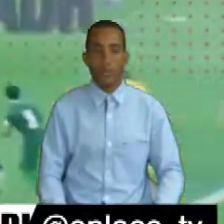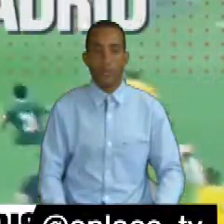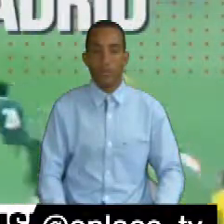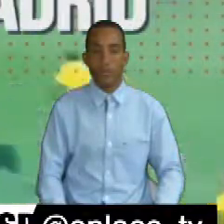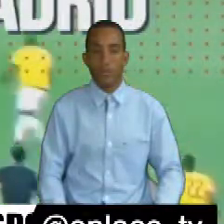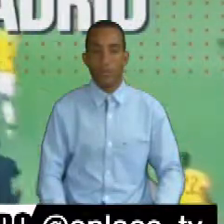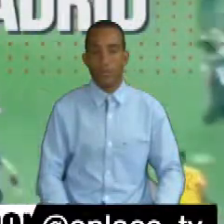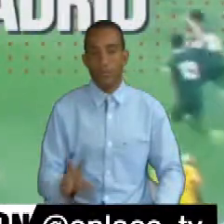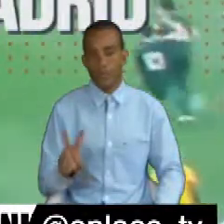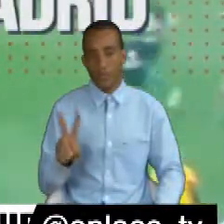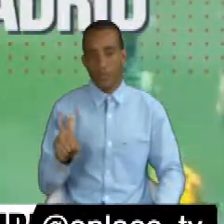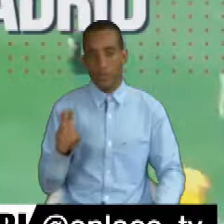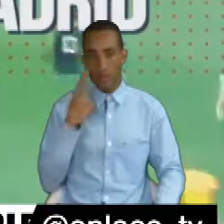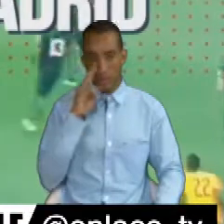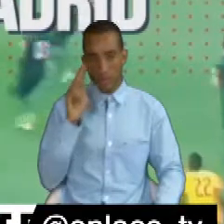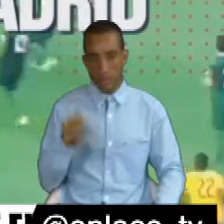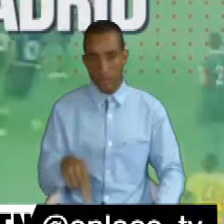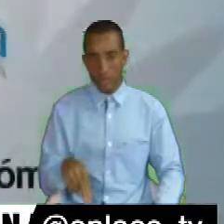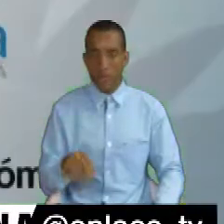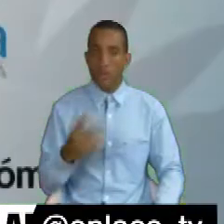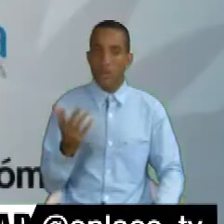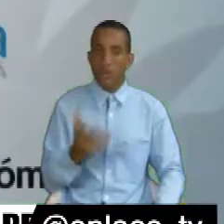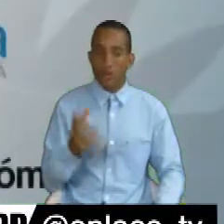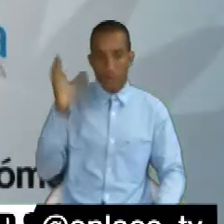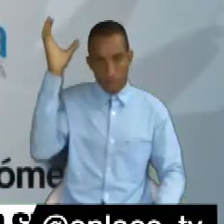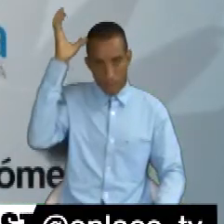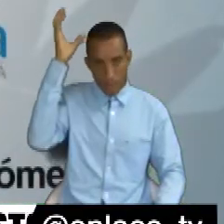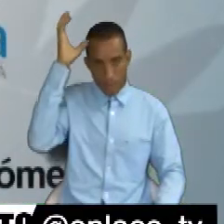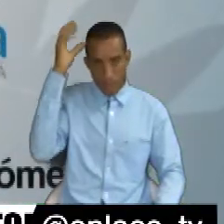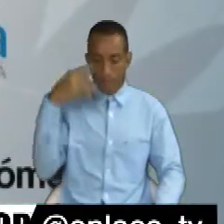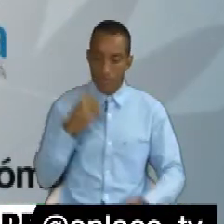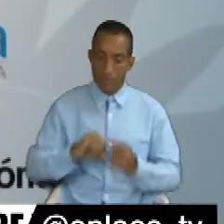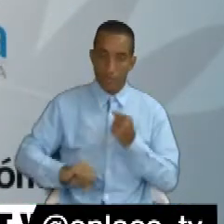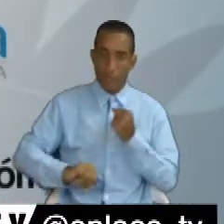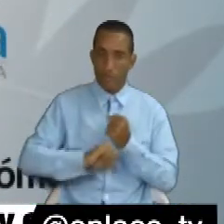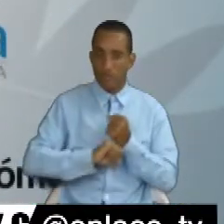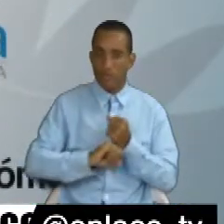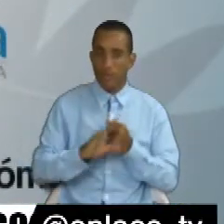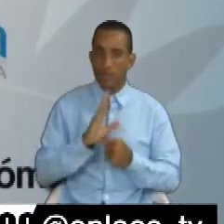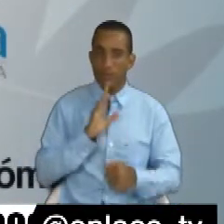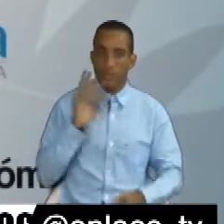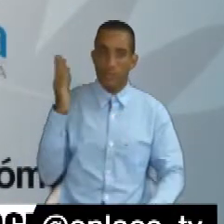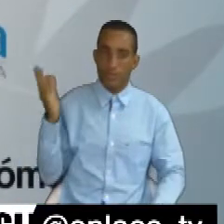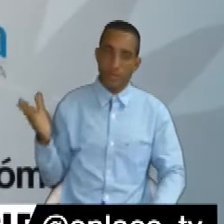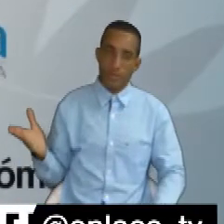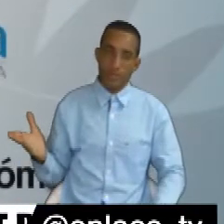el 13 frente a Camerún en Madrid. Con el patrocinio de...